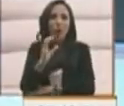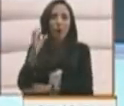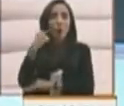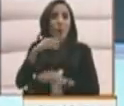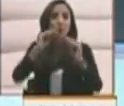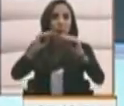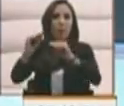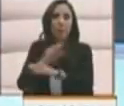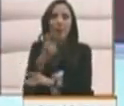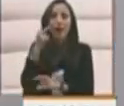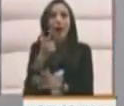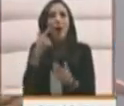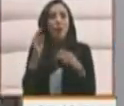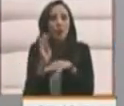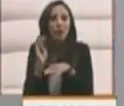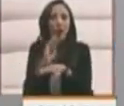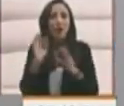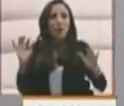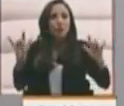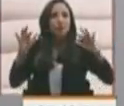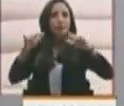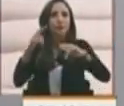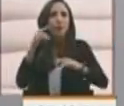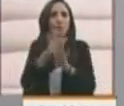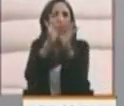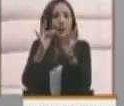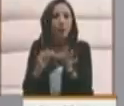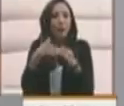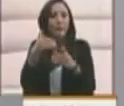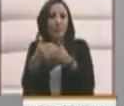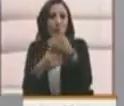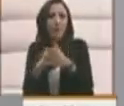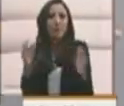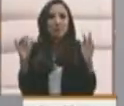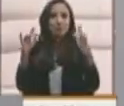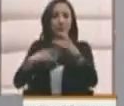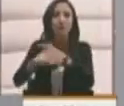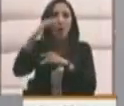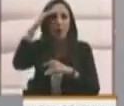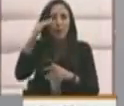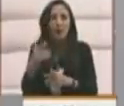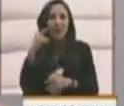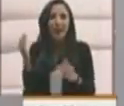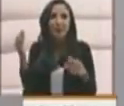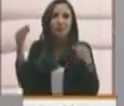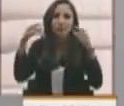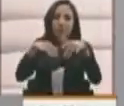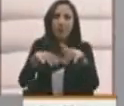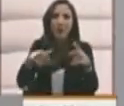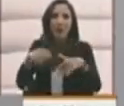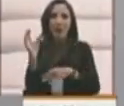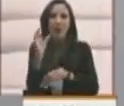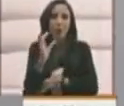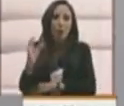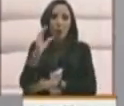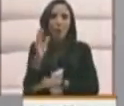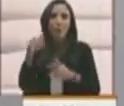advertíamos la penetración a cuentagotas del paramilitarismo colombiano en Venezuela, de sus métodos.